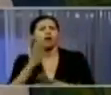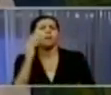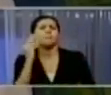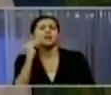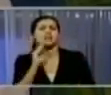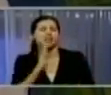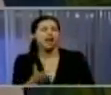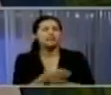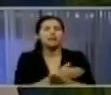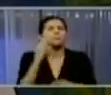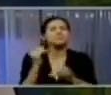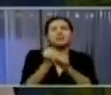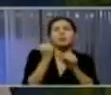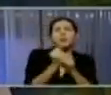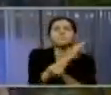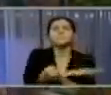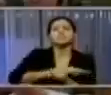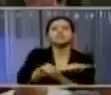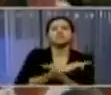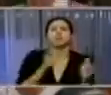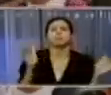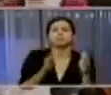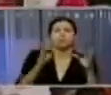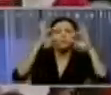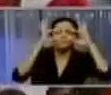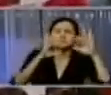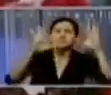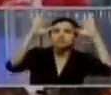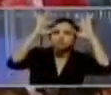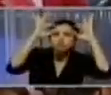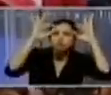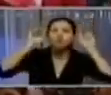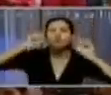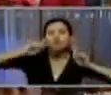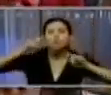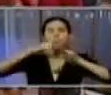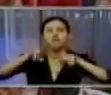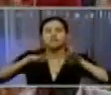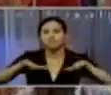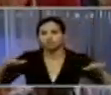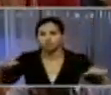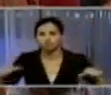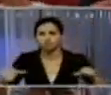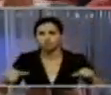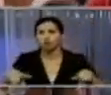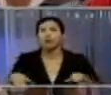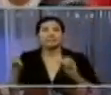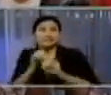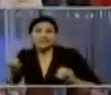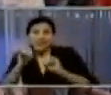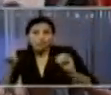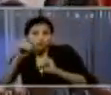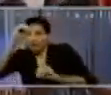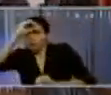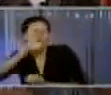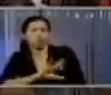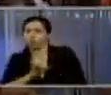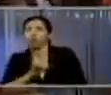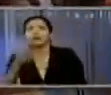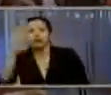micromisión Simón Rodríguez, formando a nuestros muchachos. No vienen de la nada, vienen ya